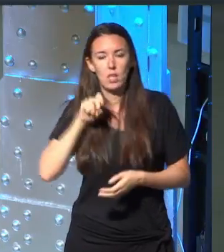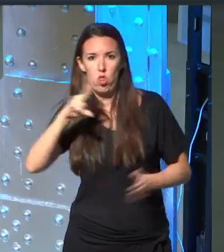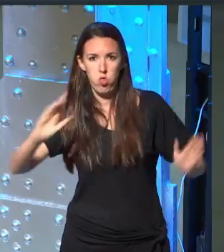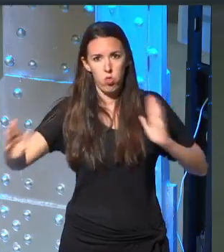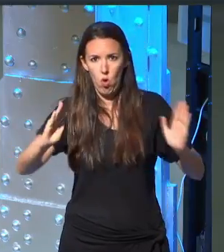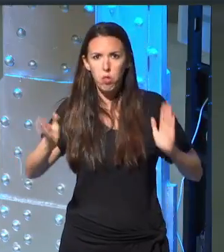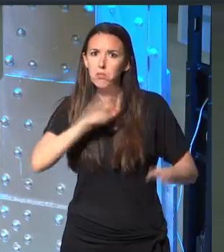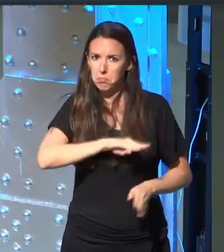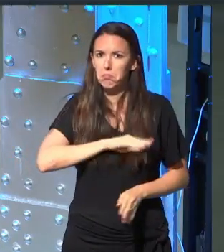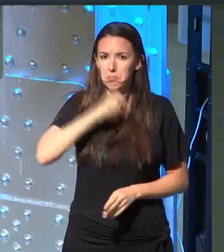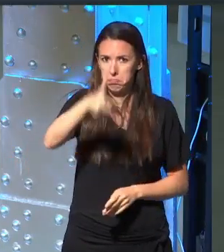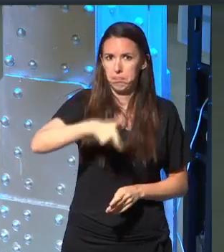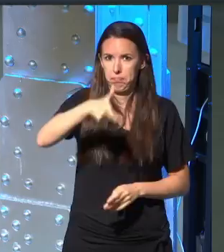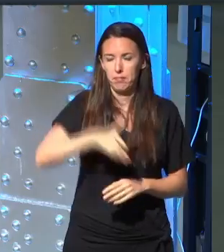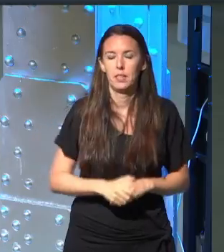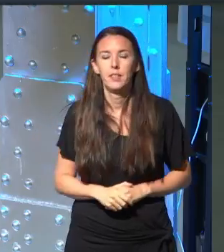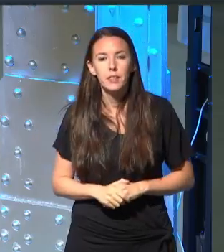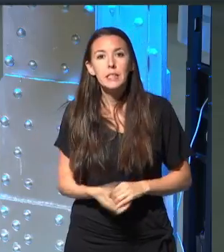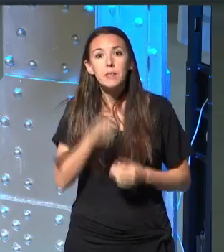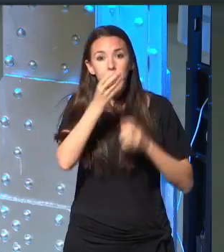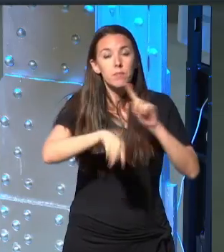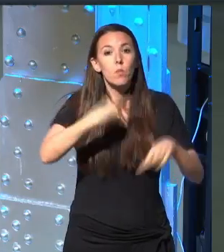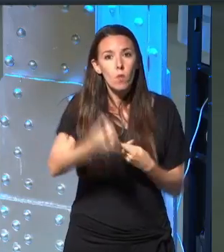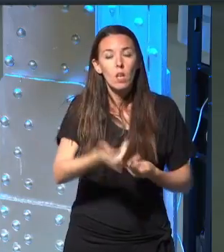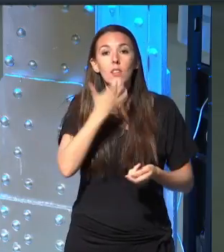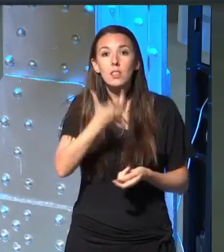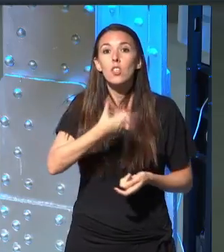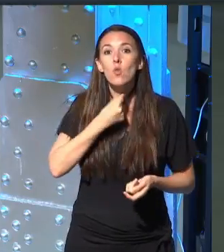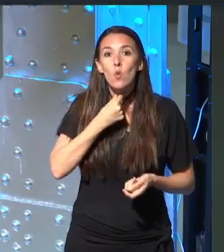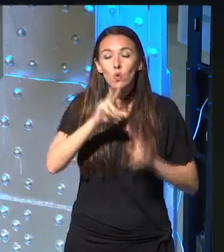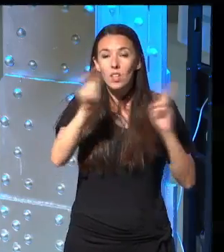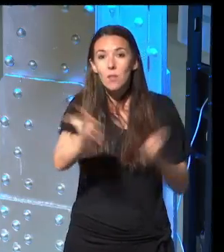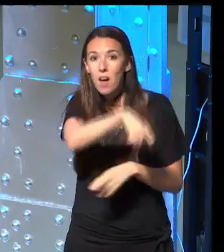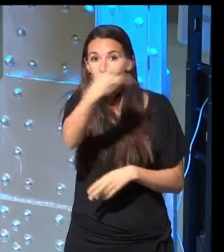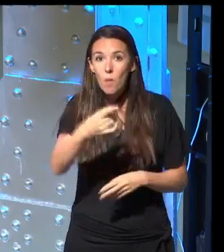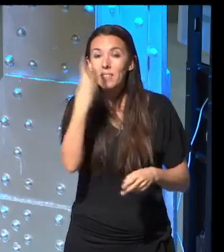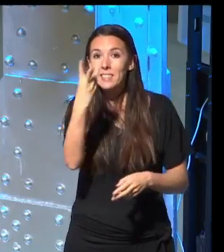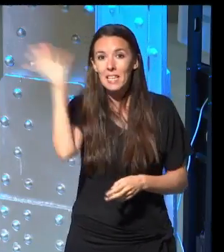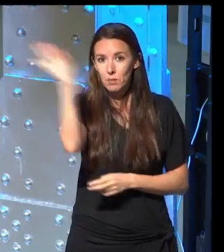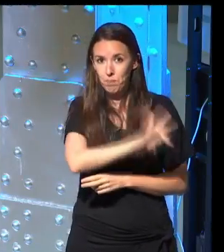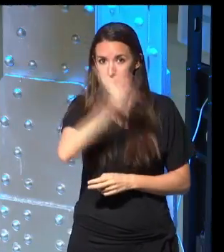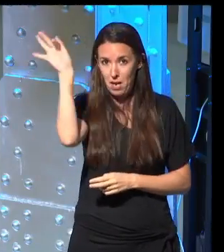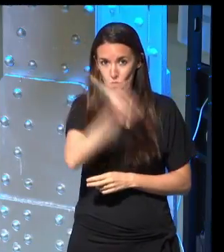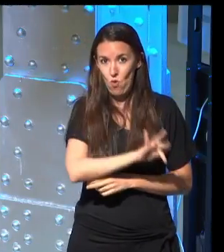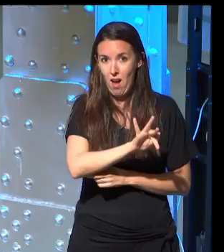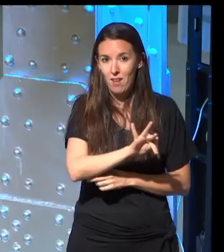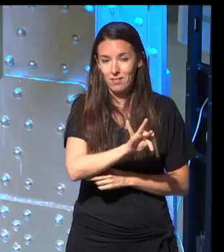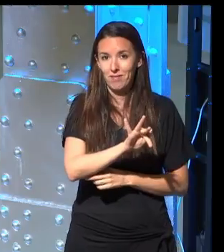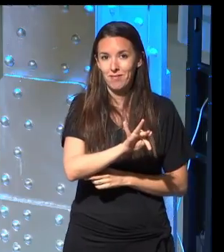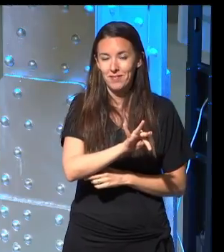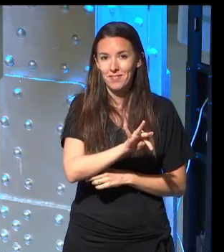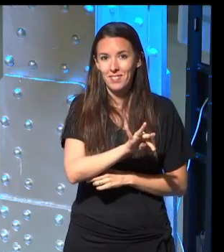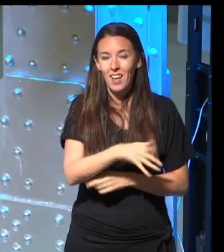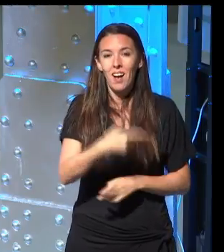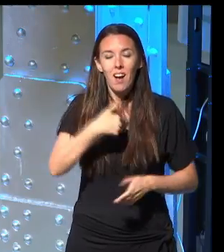así, o sea, estuvieron bastante tiempo. Y bueno, y luego, si os gustan las historias de dobles, os recomiendo 3 películas. Que a ver, yo realmente